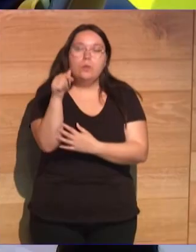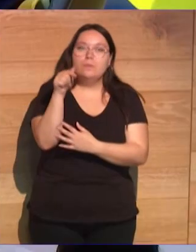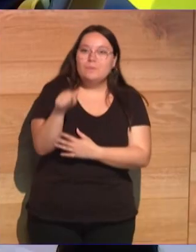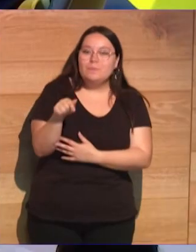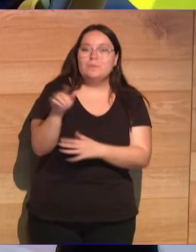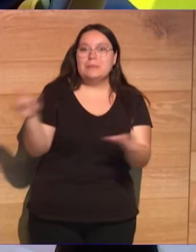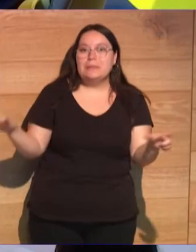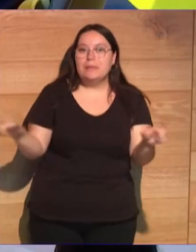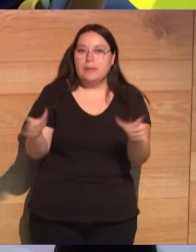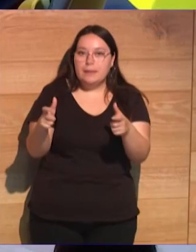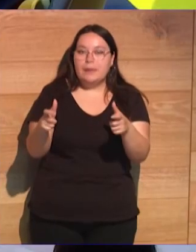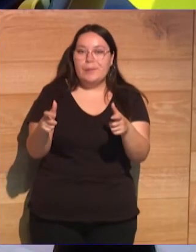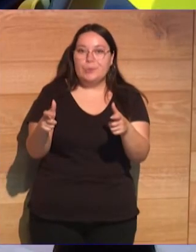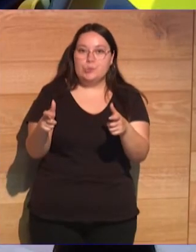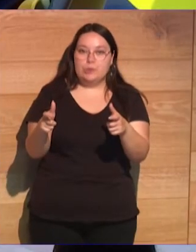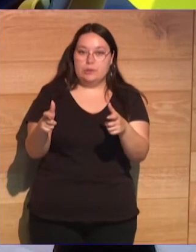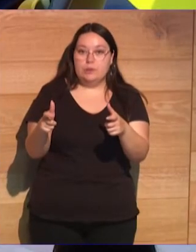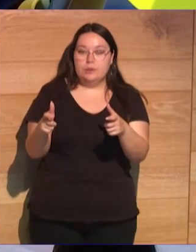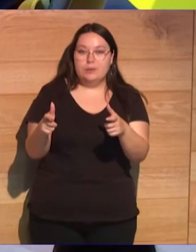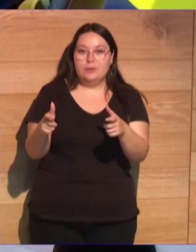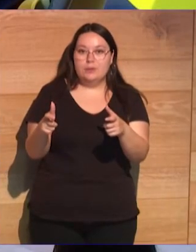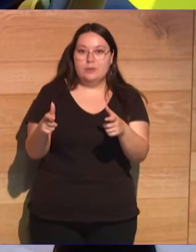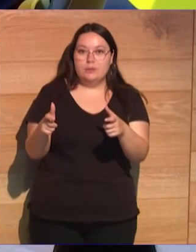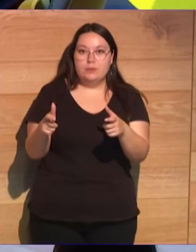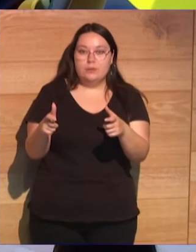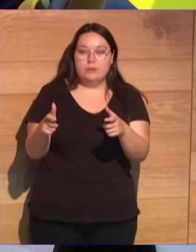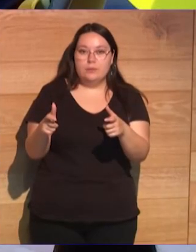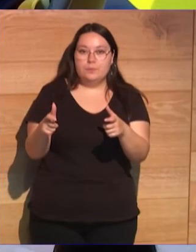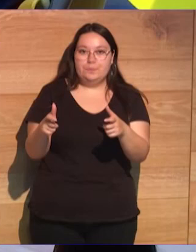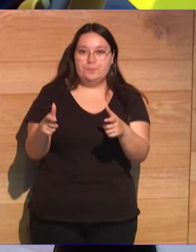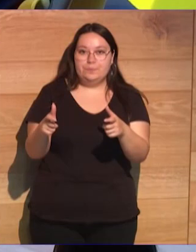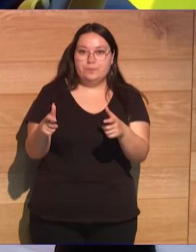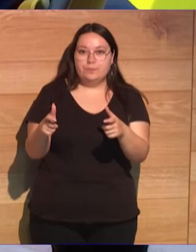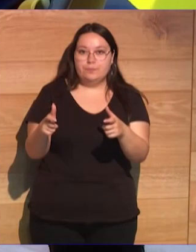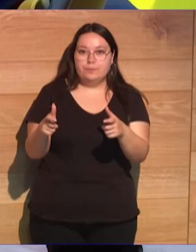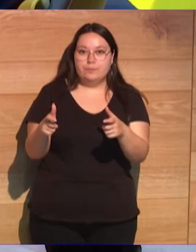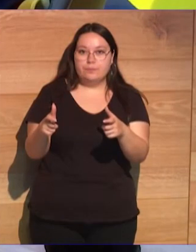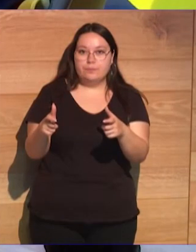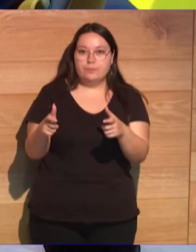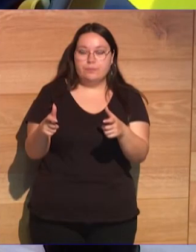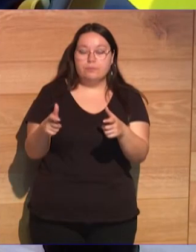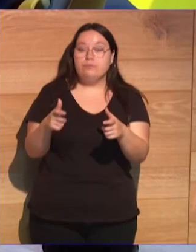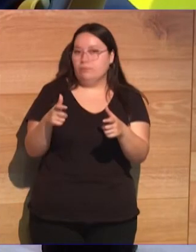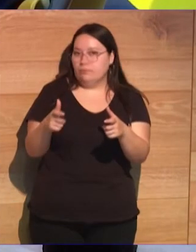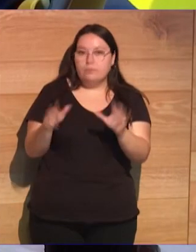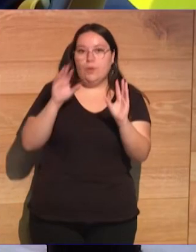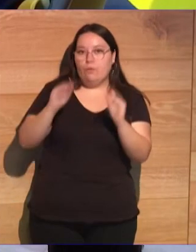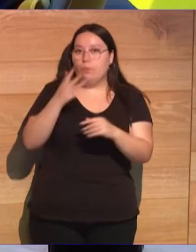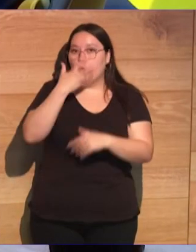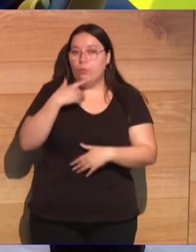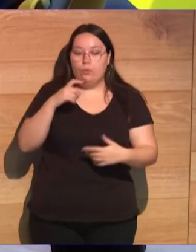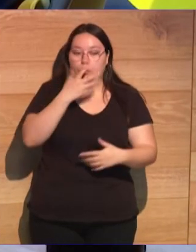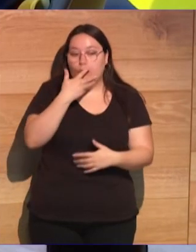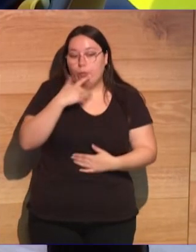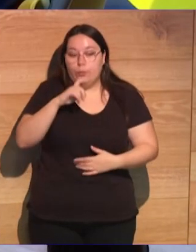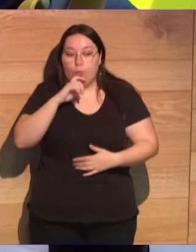una forma por homeostasis, es como entra por los poros, ¿no? Entonces, en ese sentido, si el mundo adulto estamos